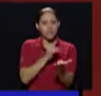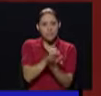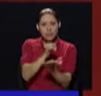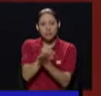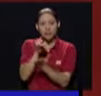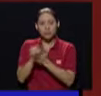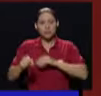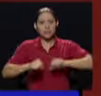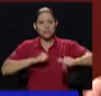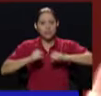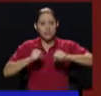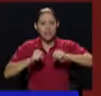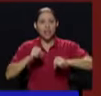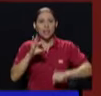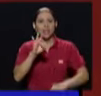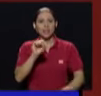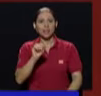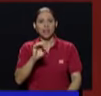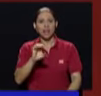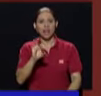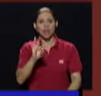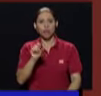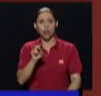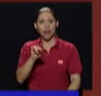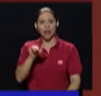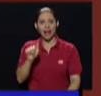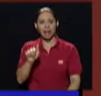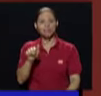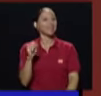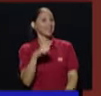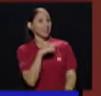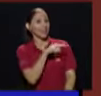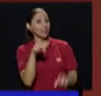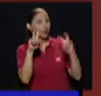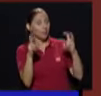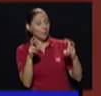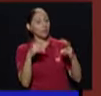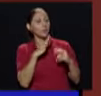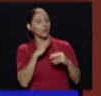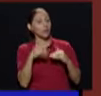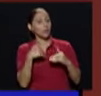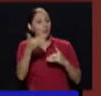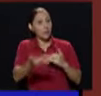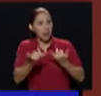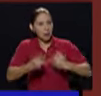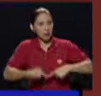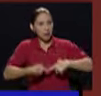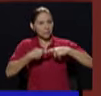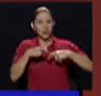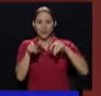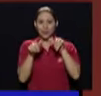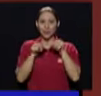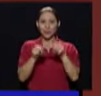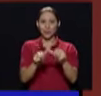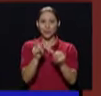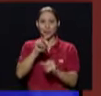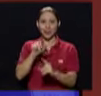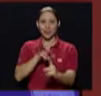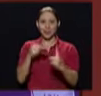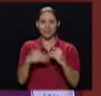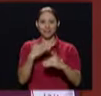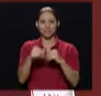investigación en sismología y en tectónica en general. Sí, de esos temas que usted mencionaba vamos a hablar en el siguiente bloque, pero ahorita vamos a ir a una pausa. Quédese